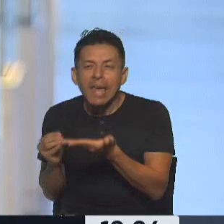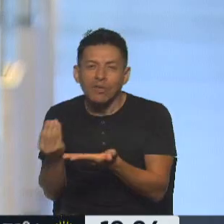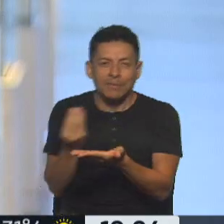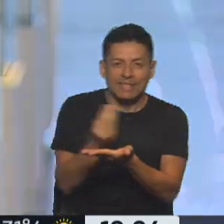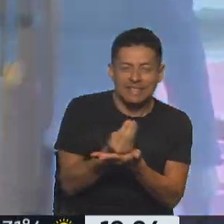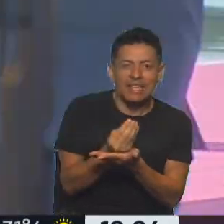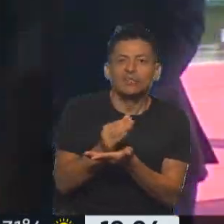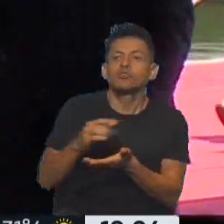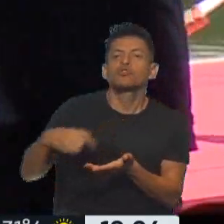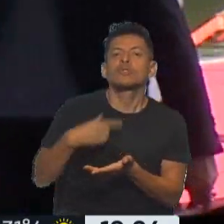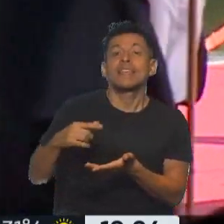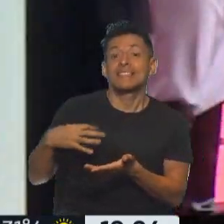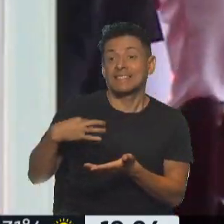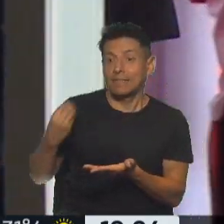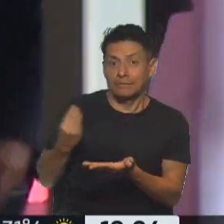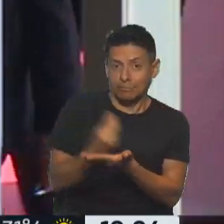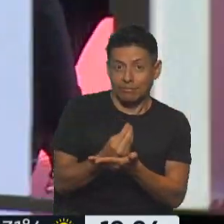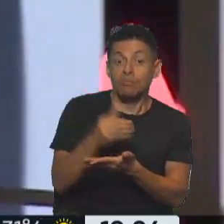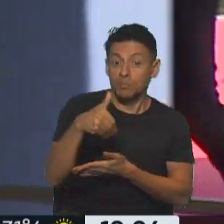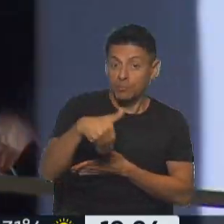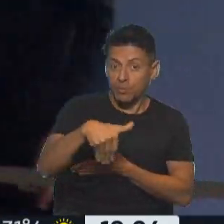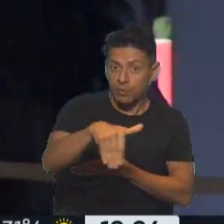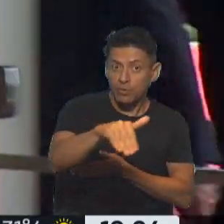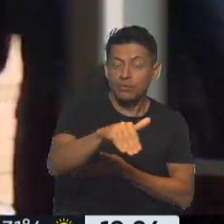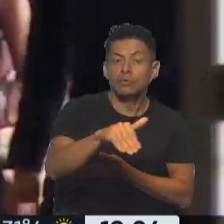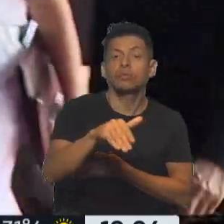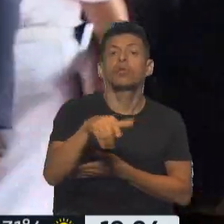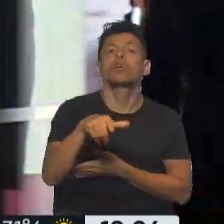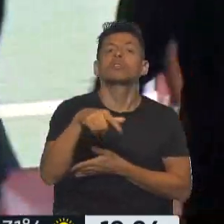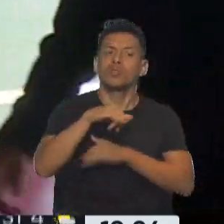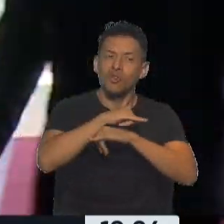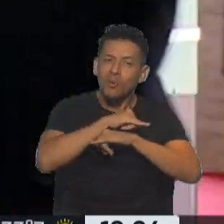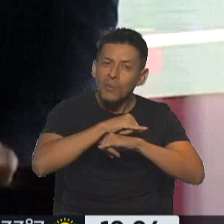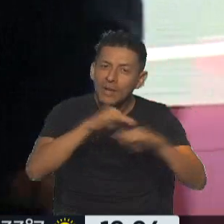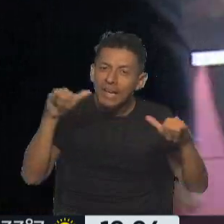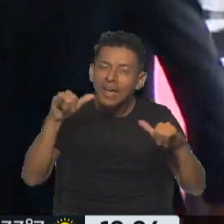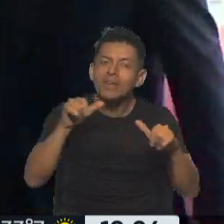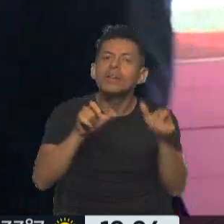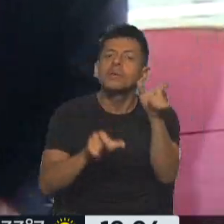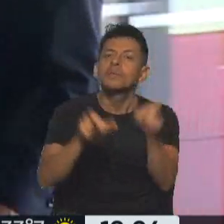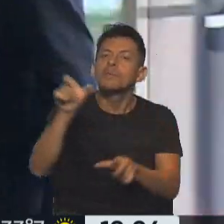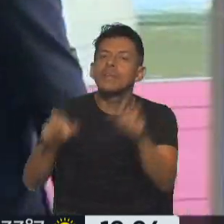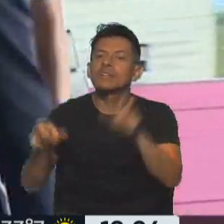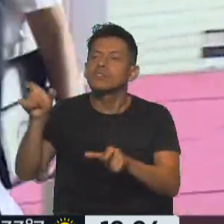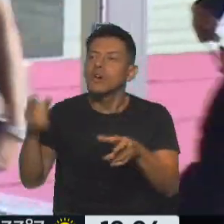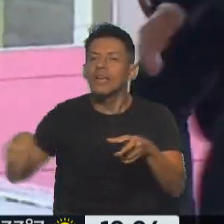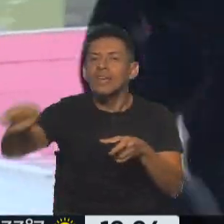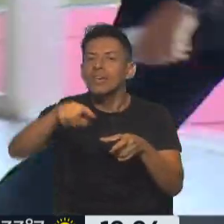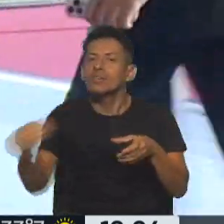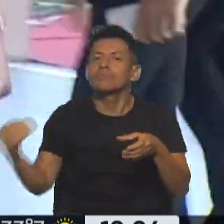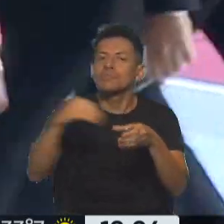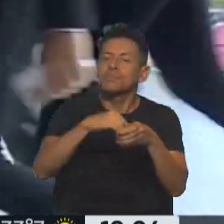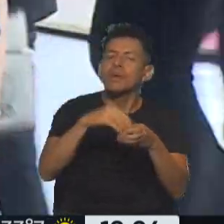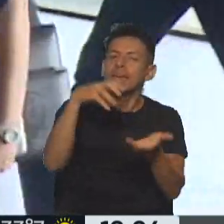civil. Y en los próximos días vamos a comunicar los nombres de aquellas personas que van a componer la